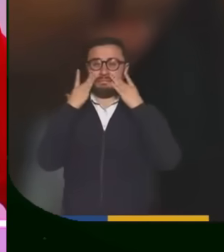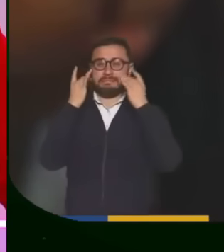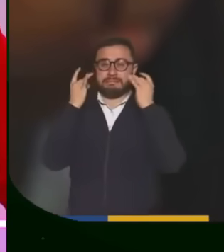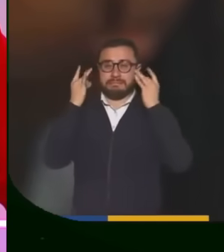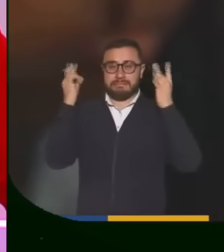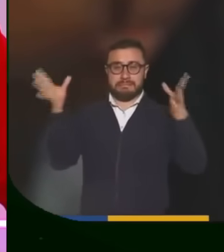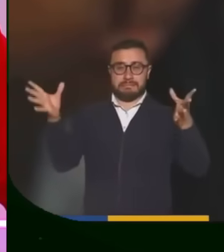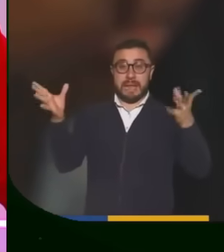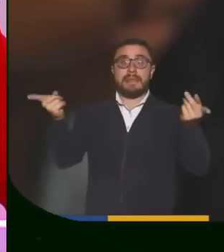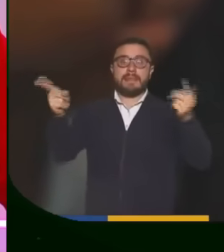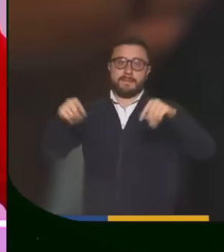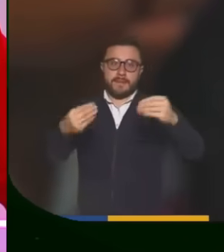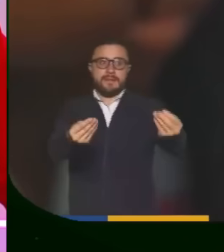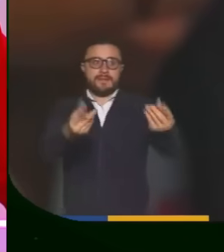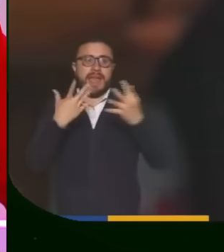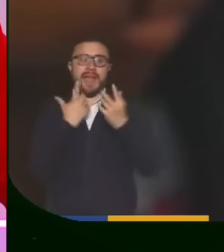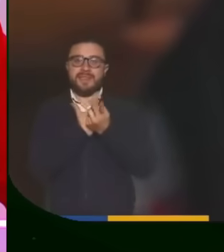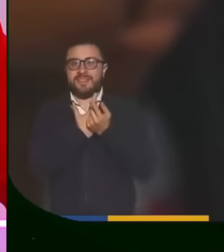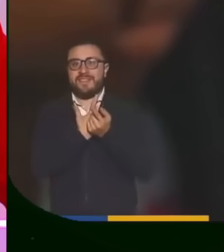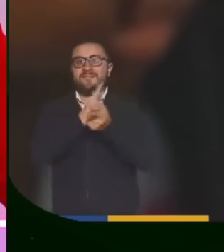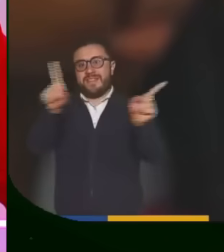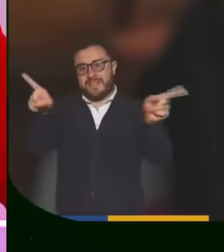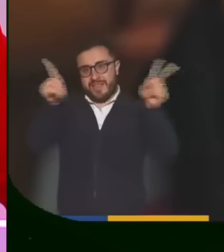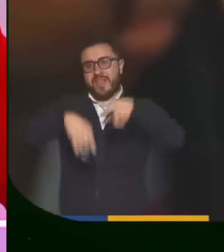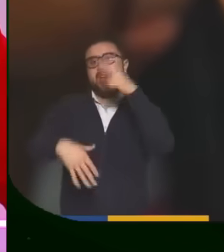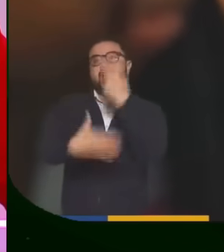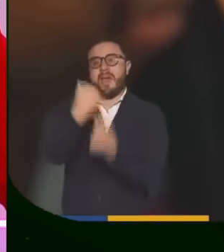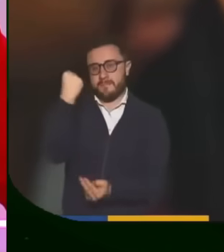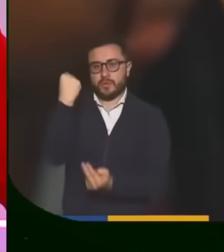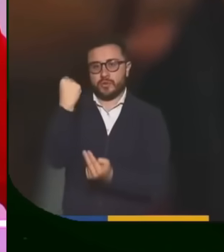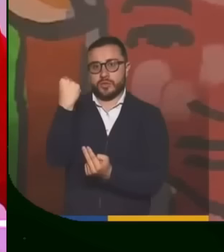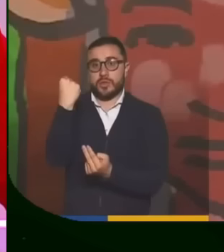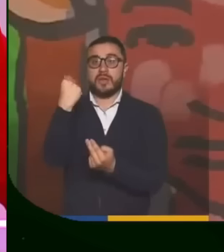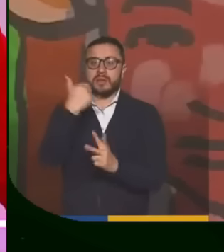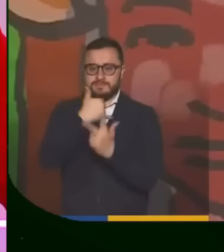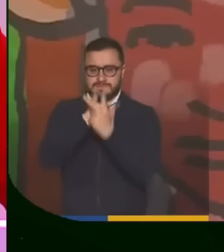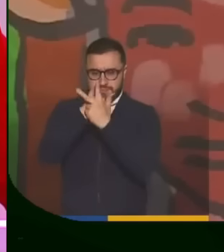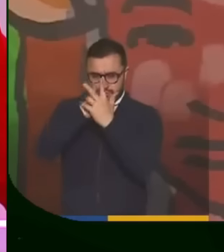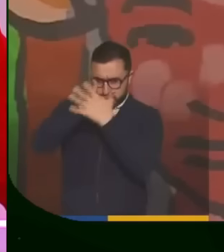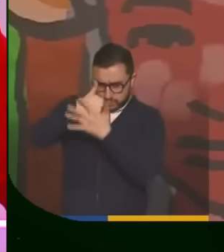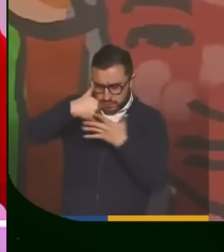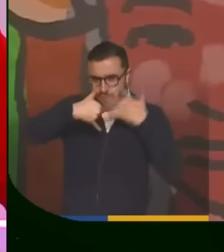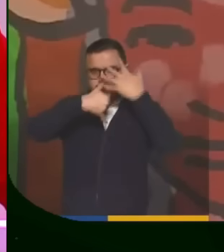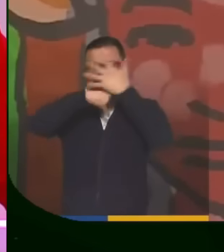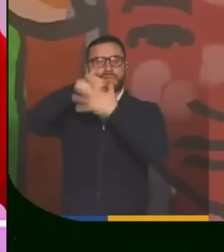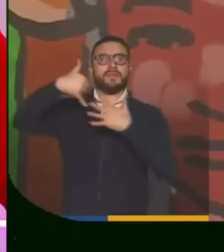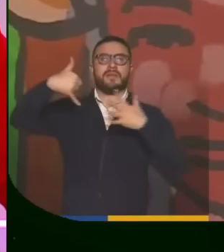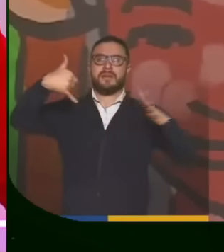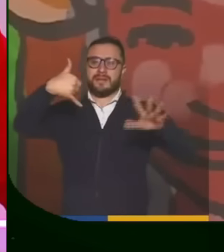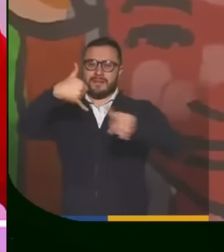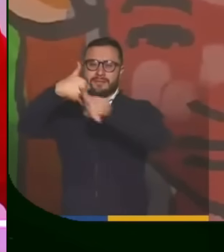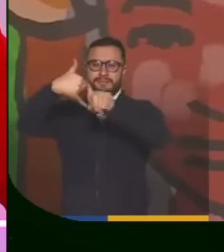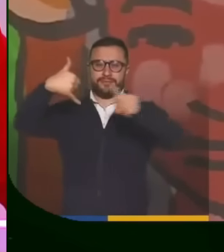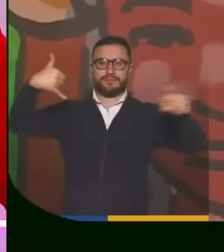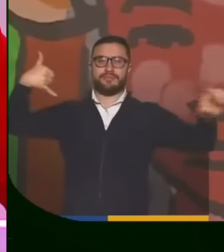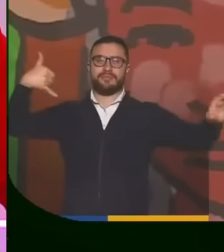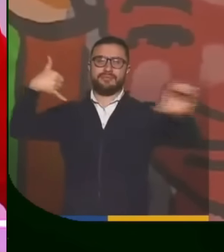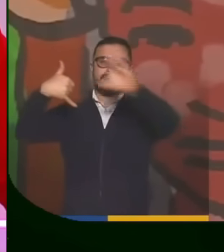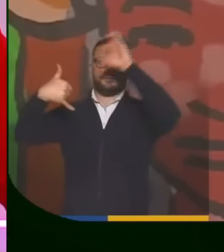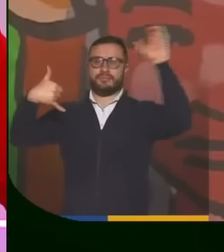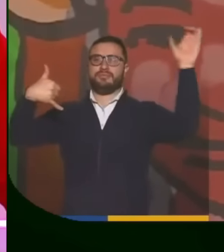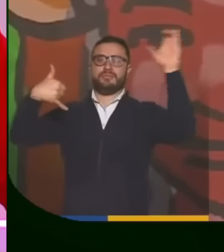pesadillas y trajo libertades también, junto a los Andes y a Colombia, en la diversidad de nuestro